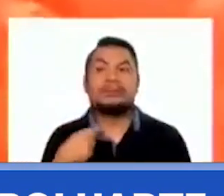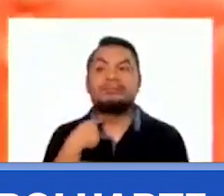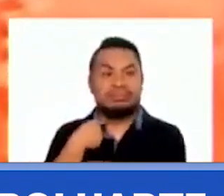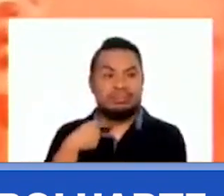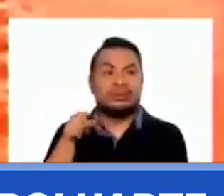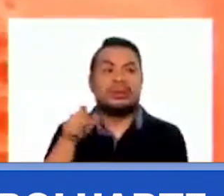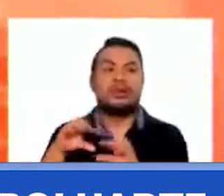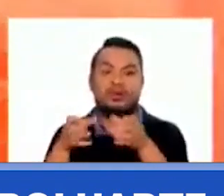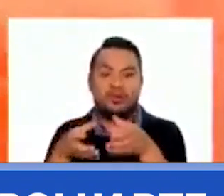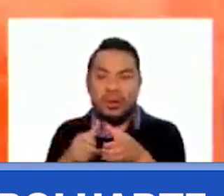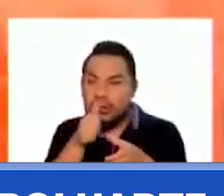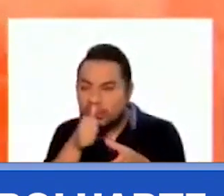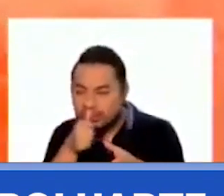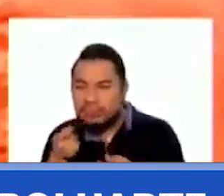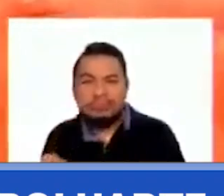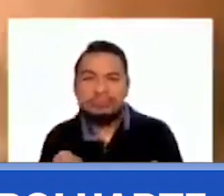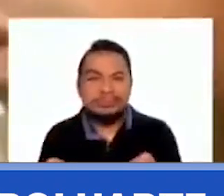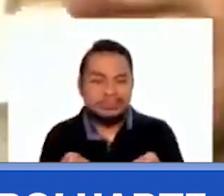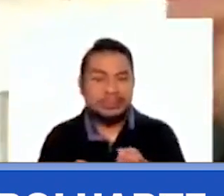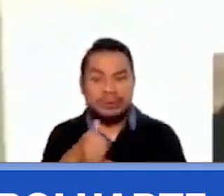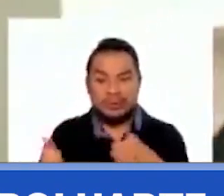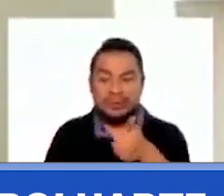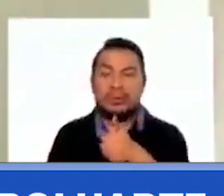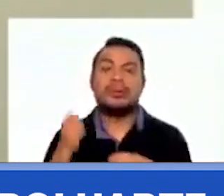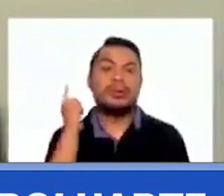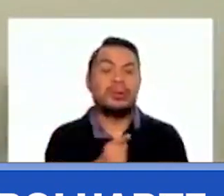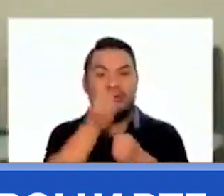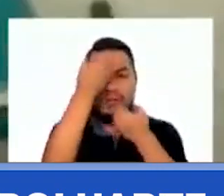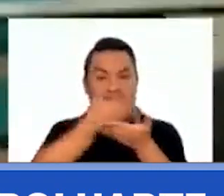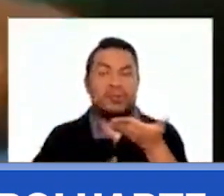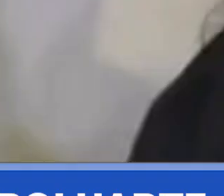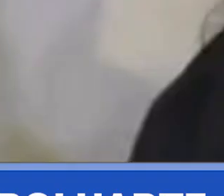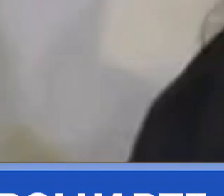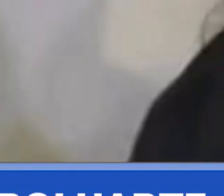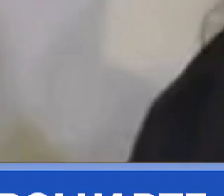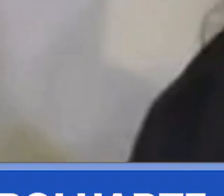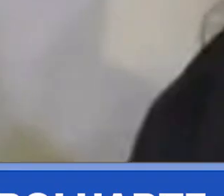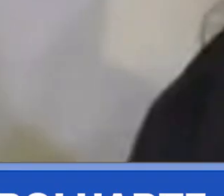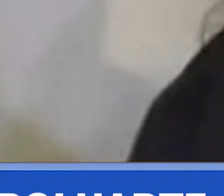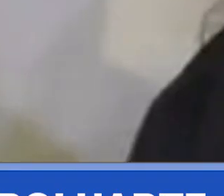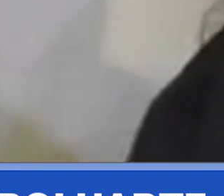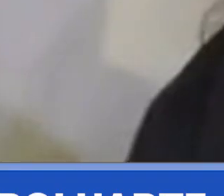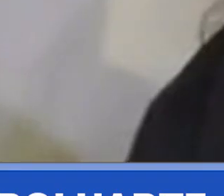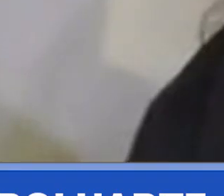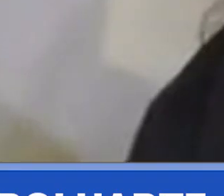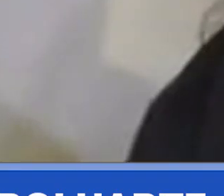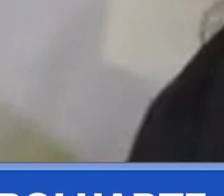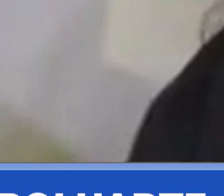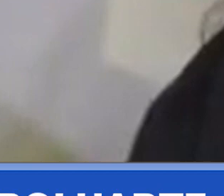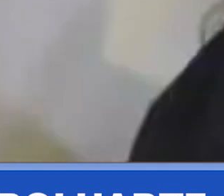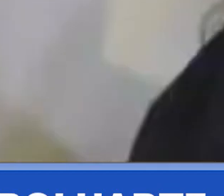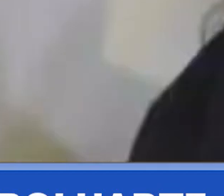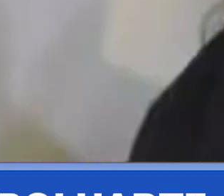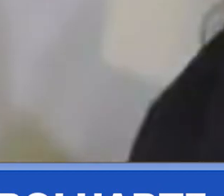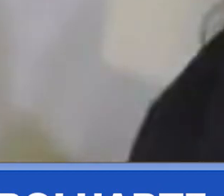Investigados. La primera Fiscalía Supraprovincial especializada en delitos de lavado de activos decidió incluir a la presidenta